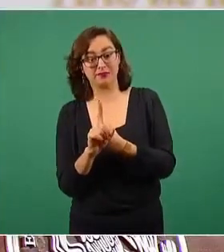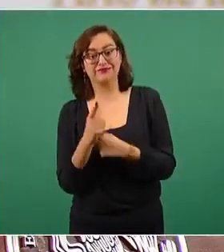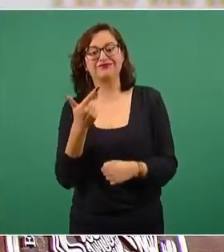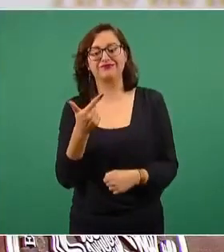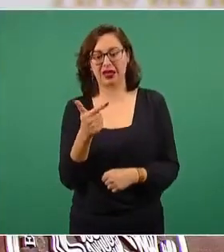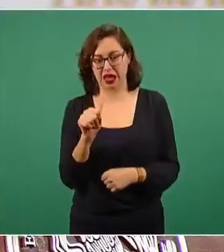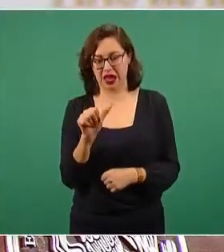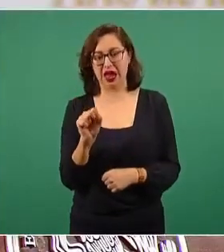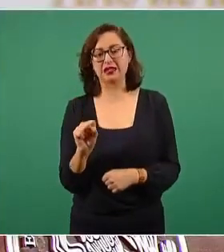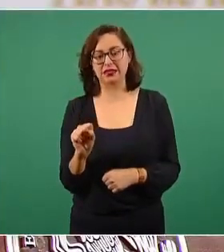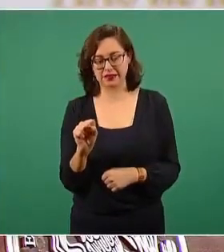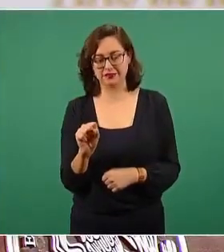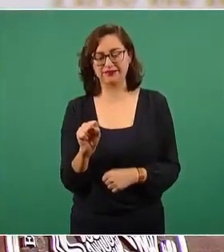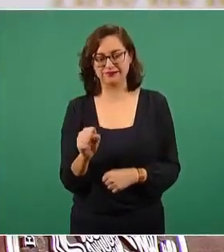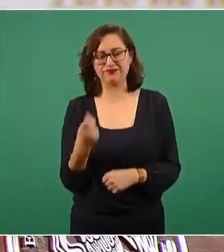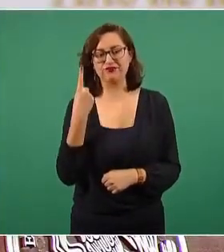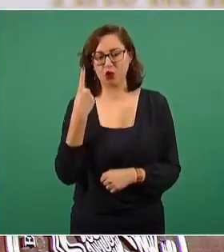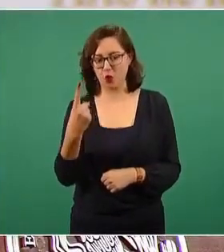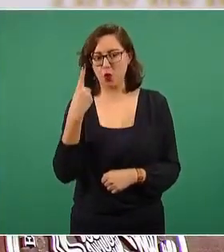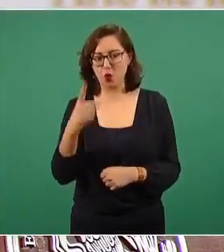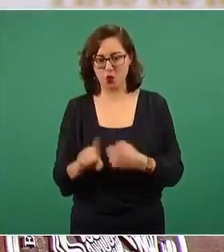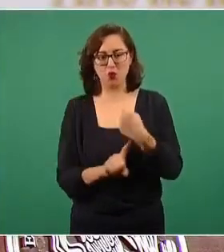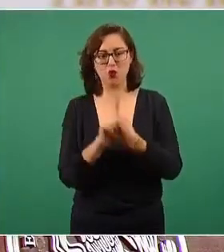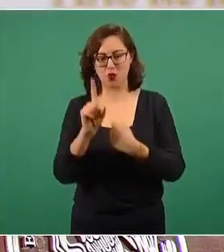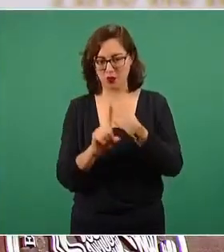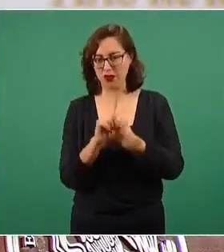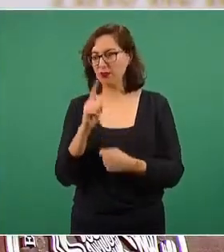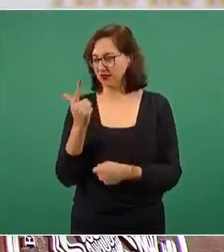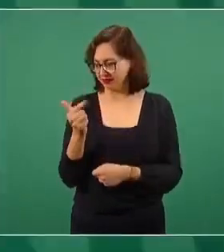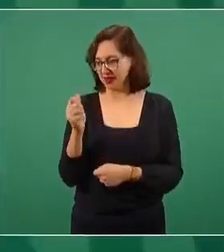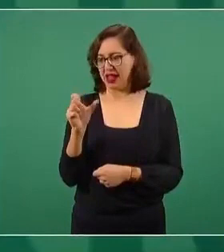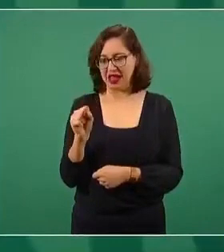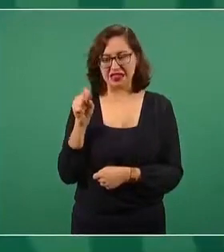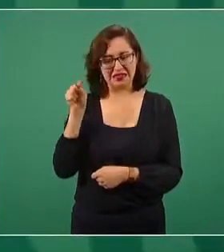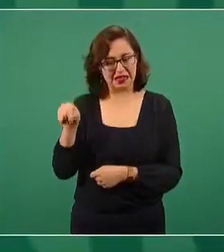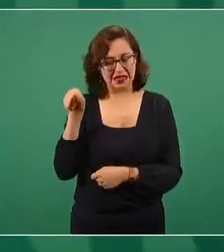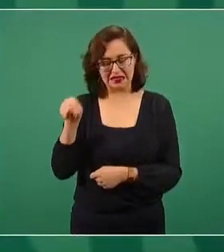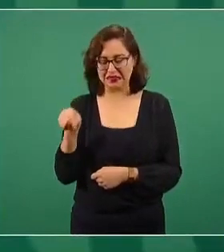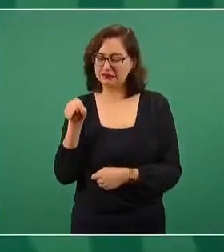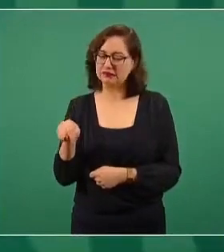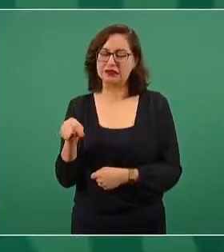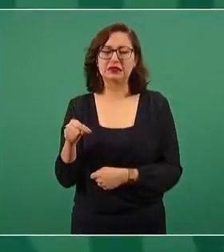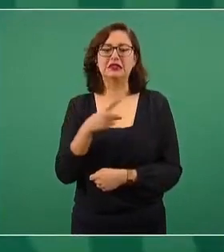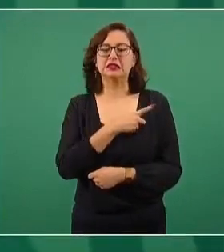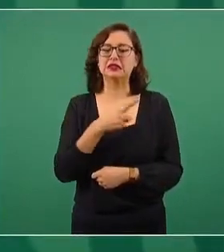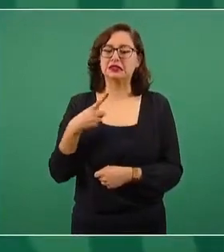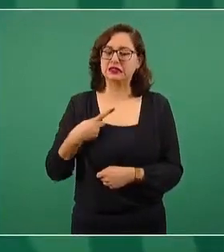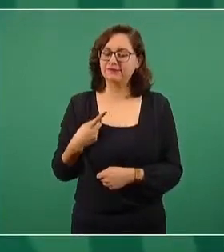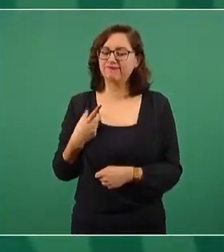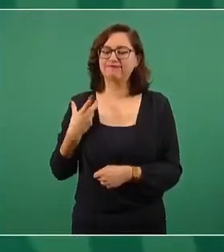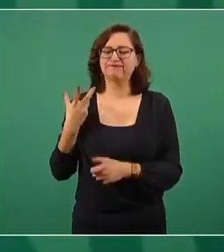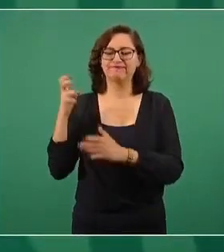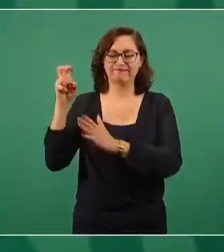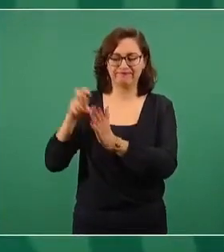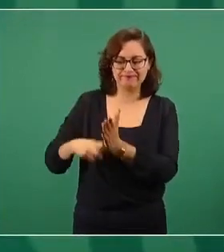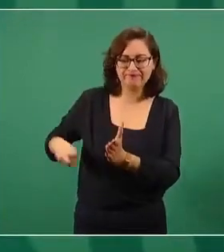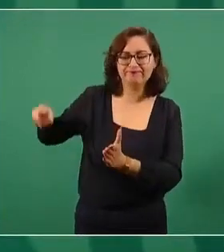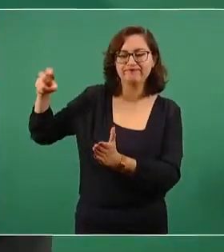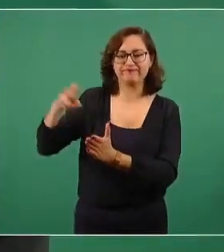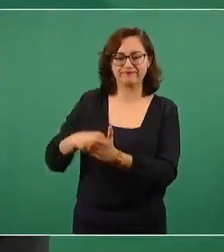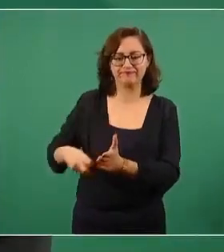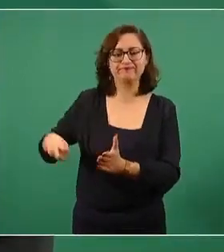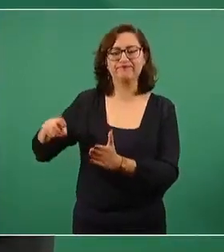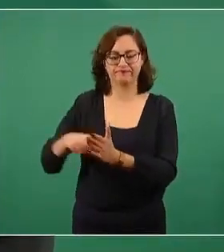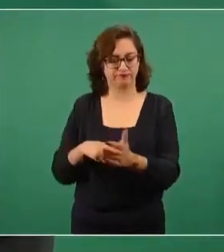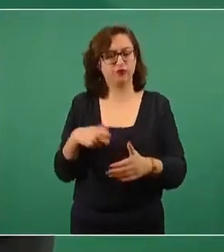Es en el único energético en que debemos de corregir y lo vamos